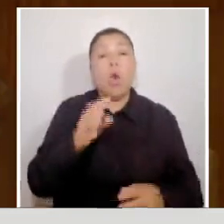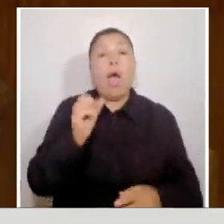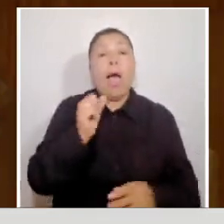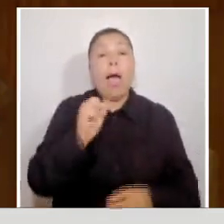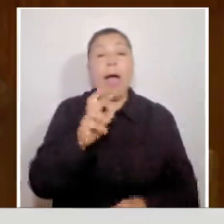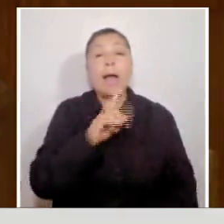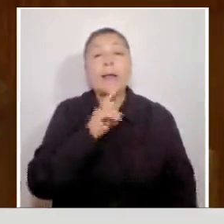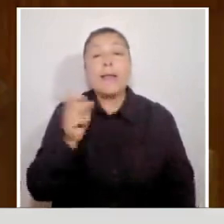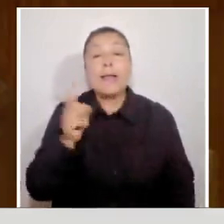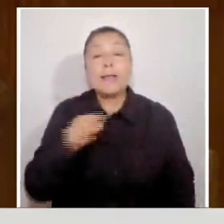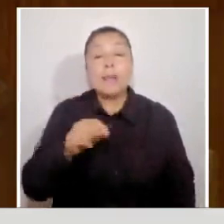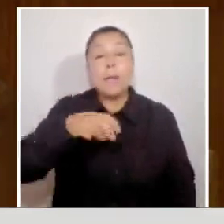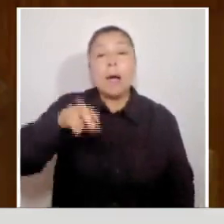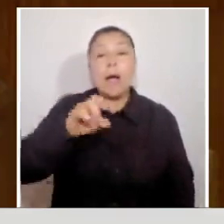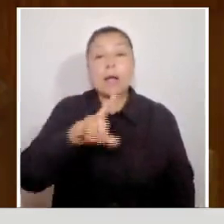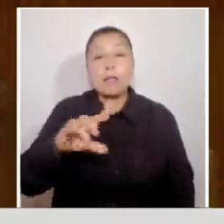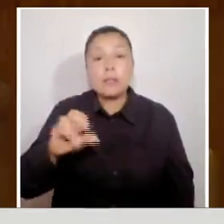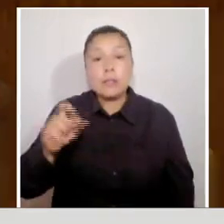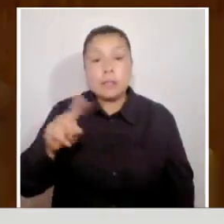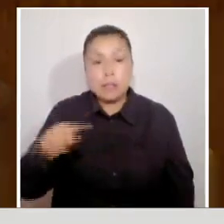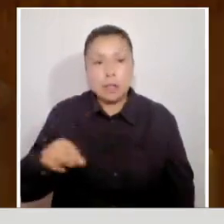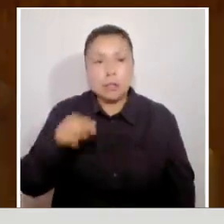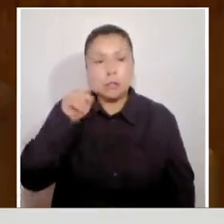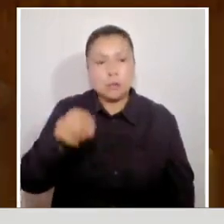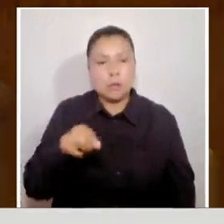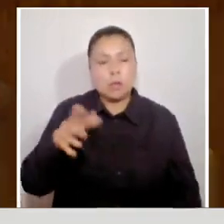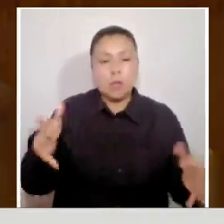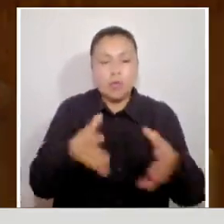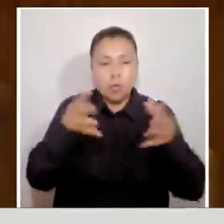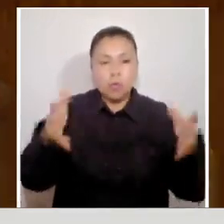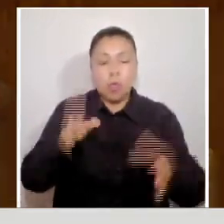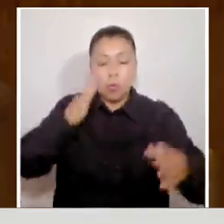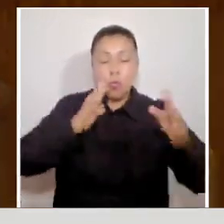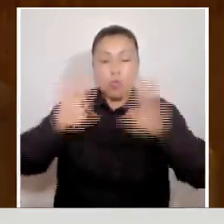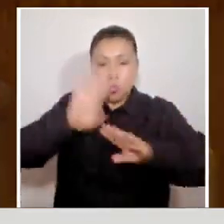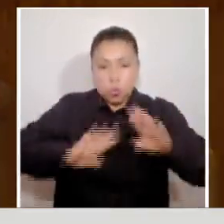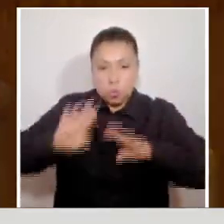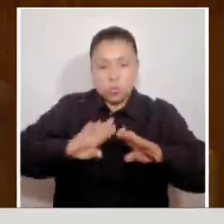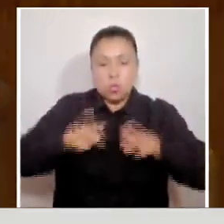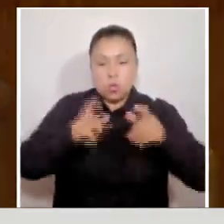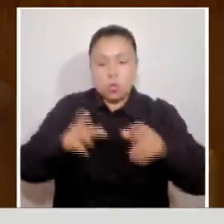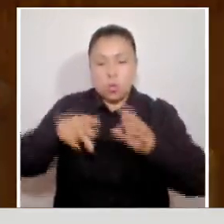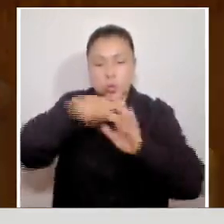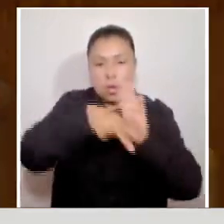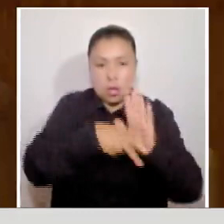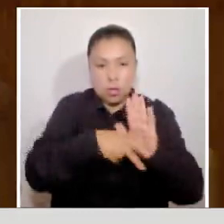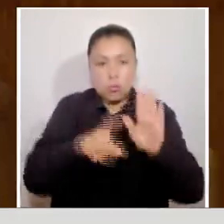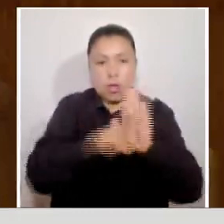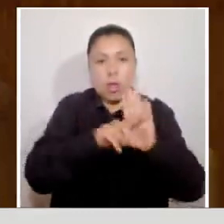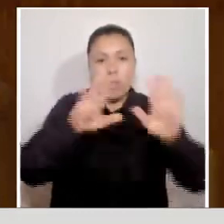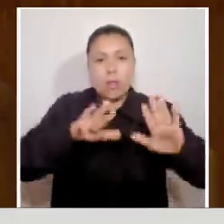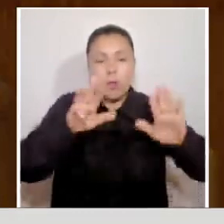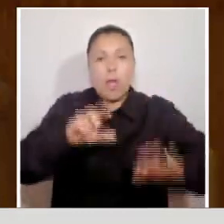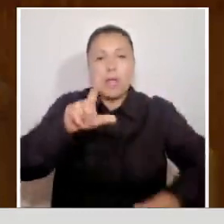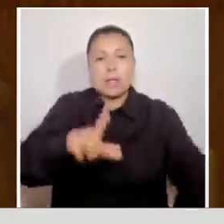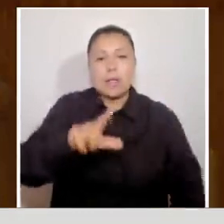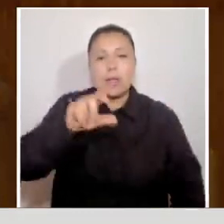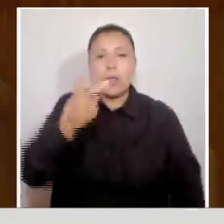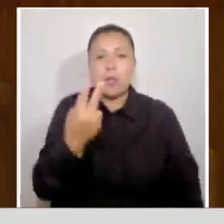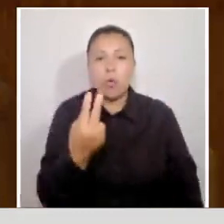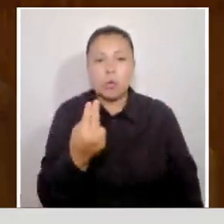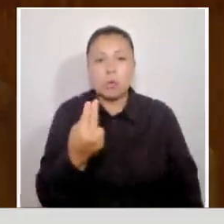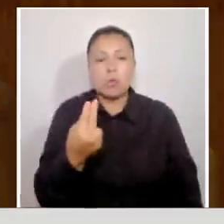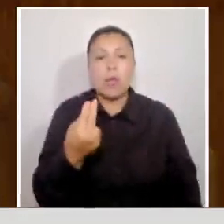siéndoles aplicables para su ejercicio fomento protección y control de las normas de la ley 19712 del